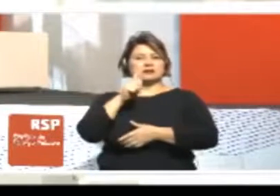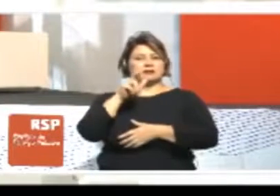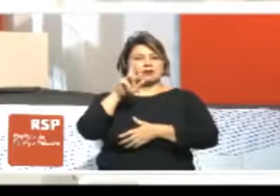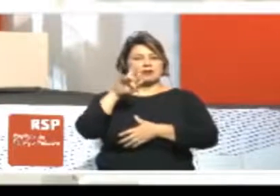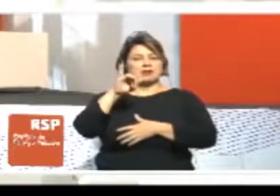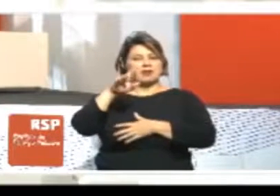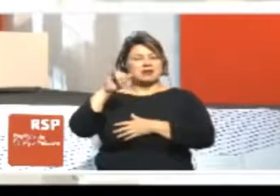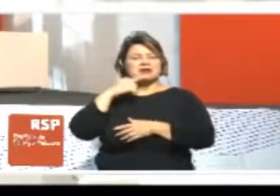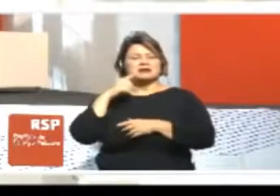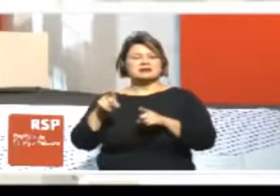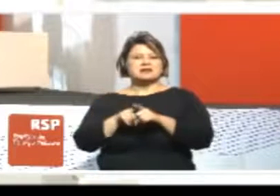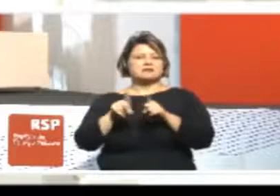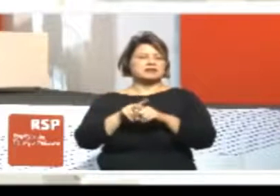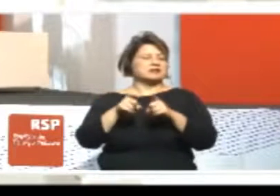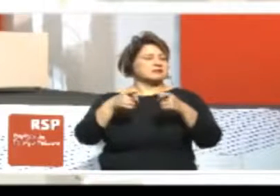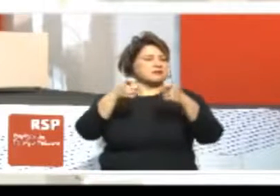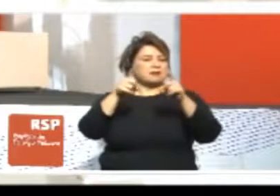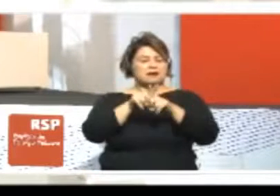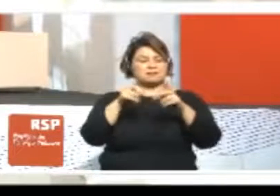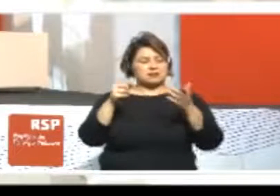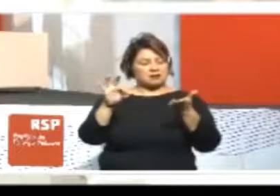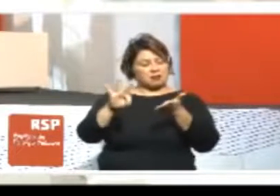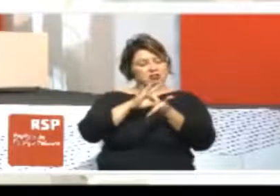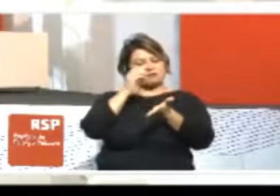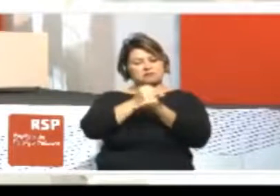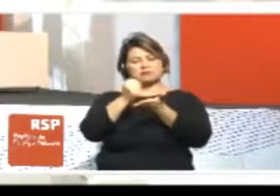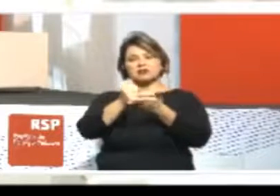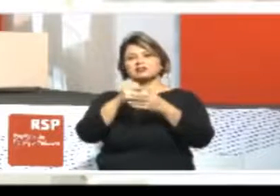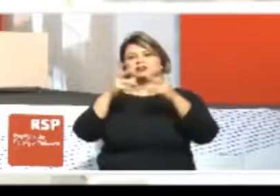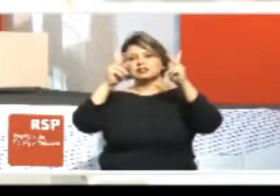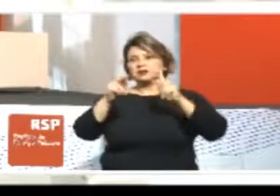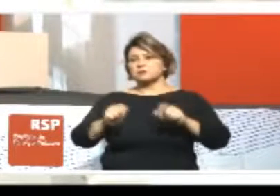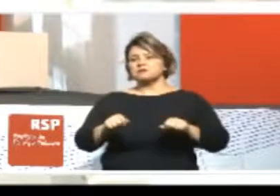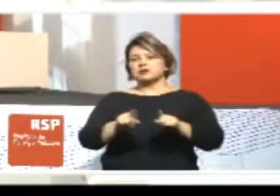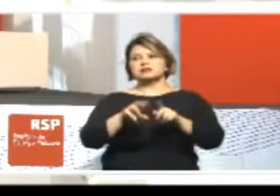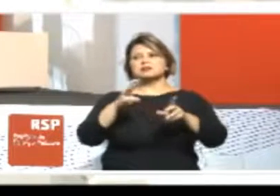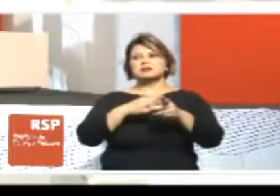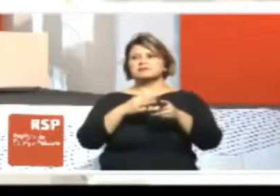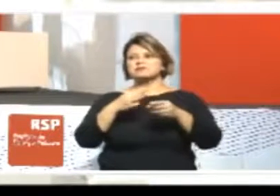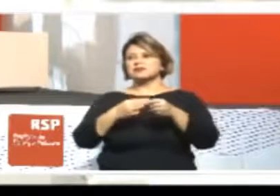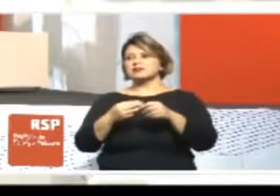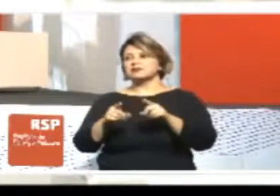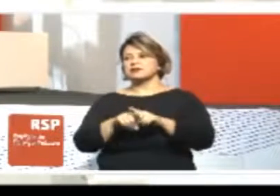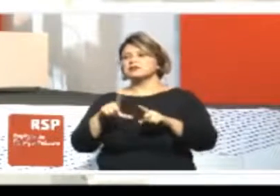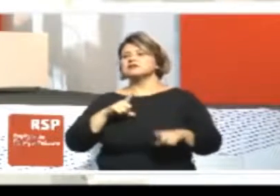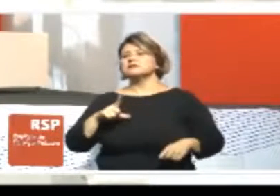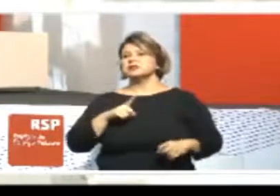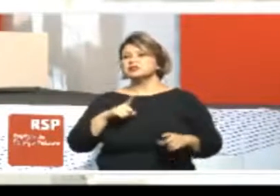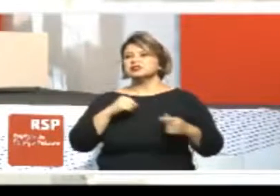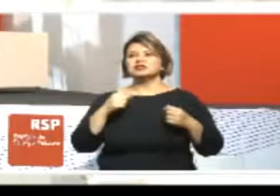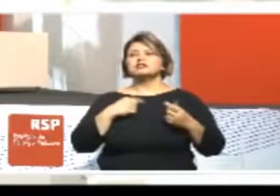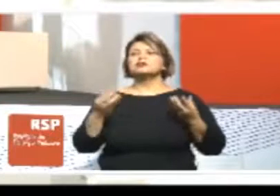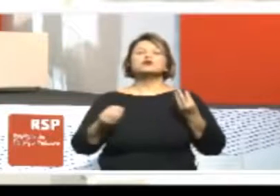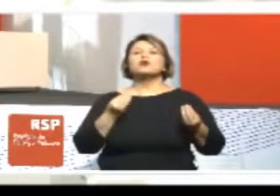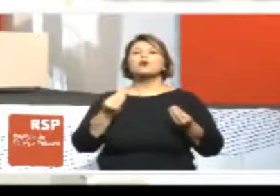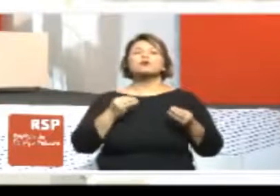Analicé cómo el hecho que una municipalidad tuviese presencia de guerrillas iba a afectar esos